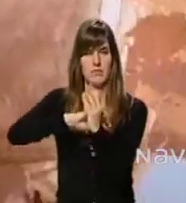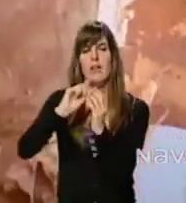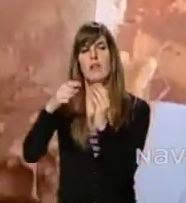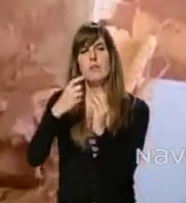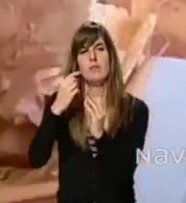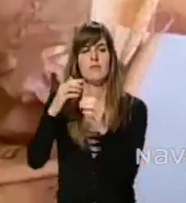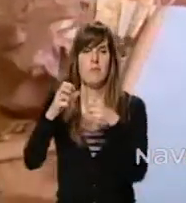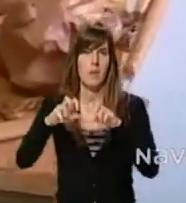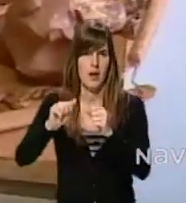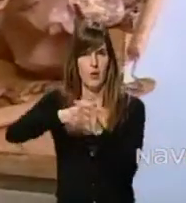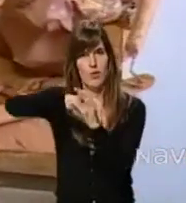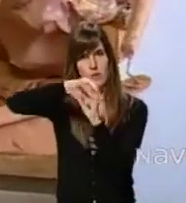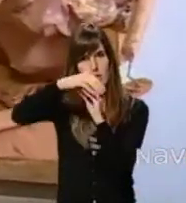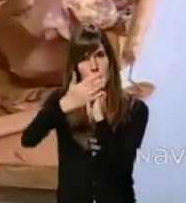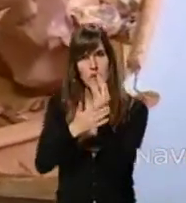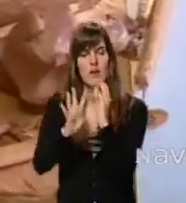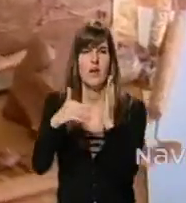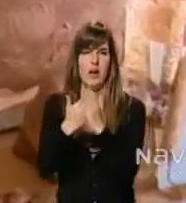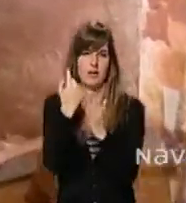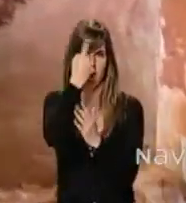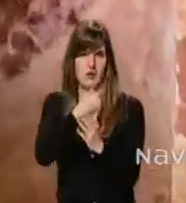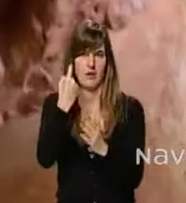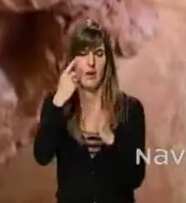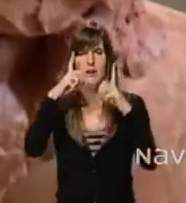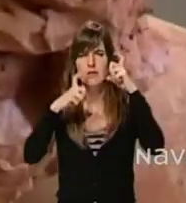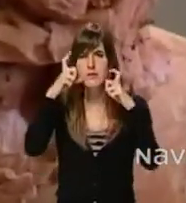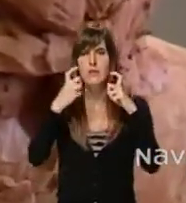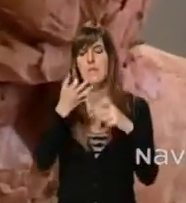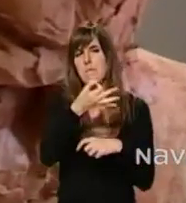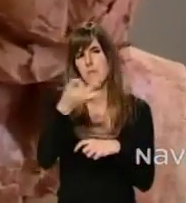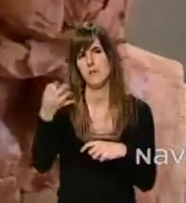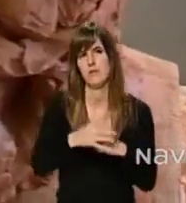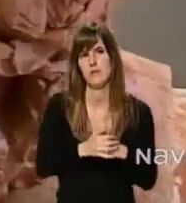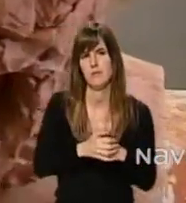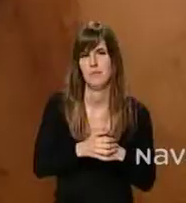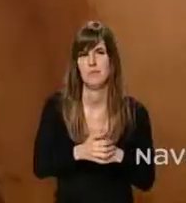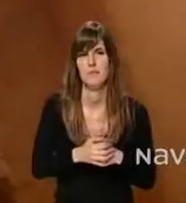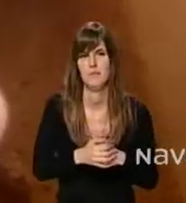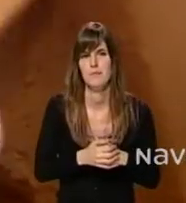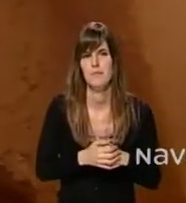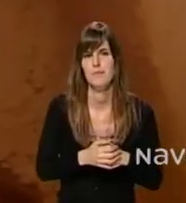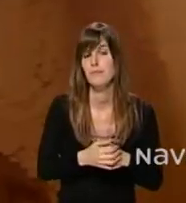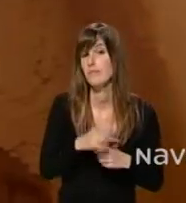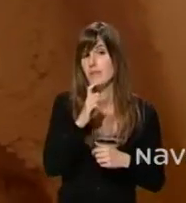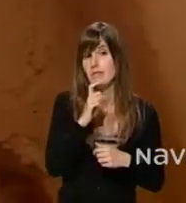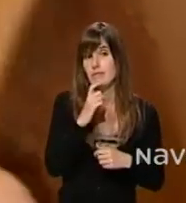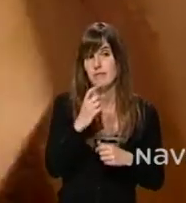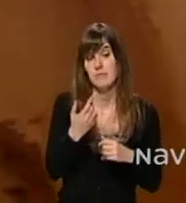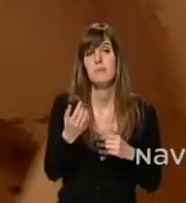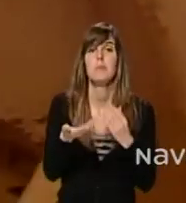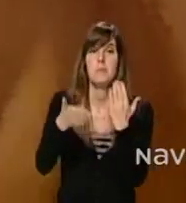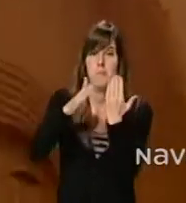y que se le va dando forma hasta conseguir la expresión que se quiere para este personaje. Esto consiste en